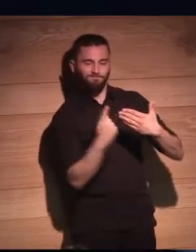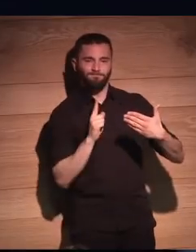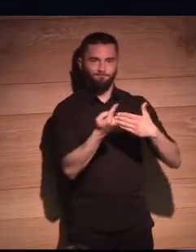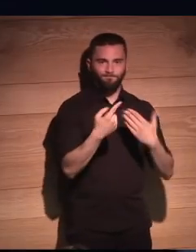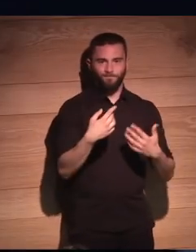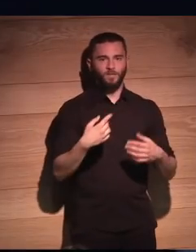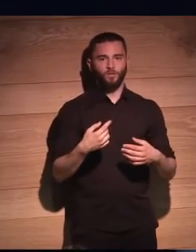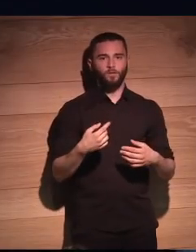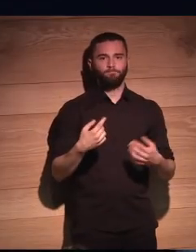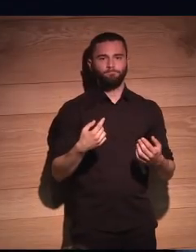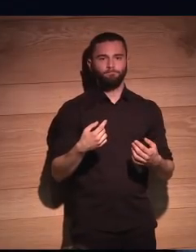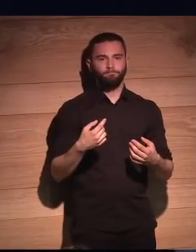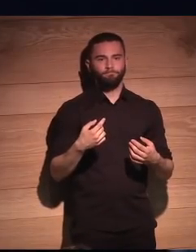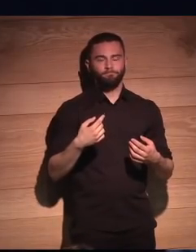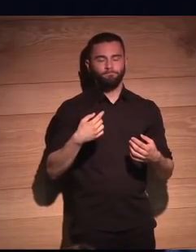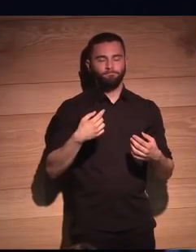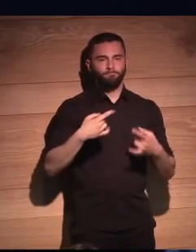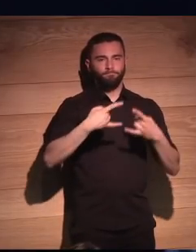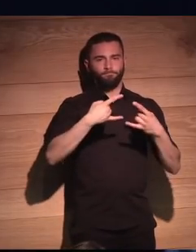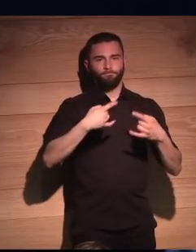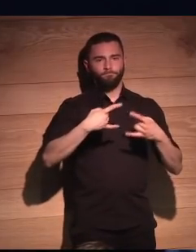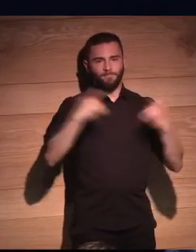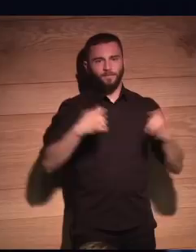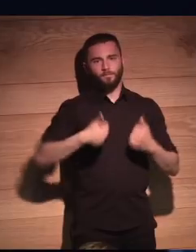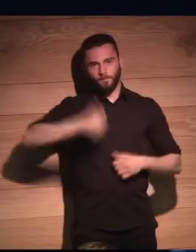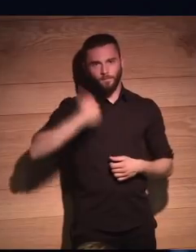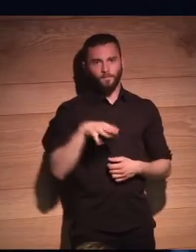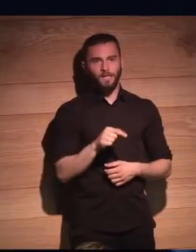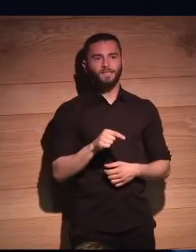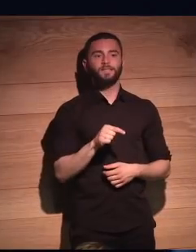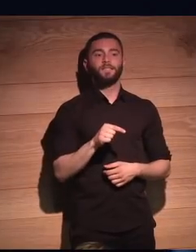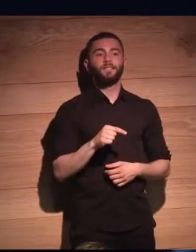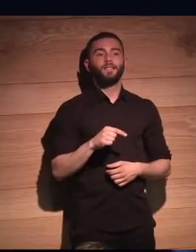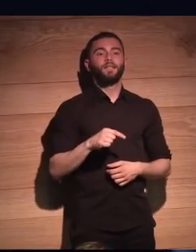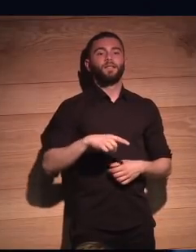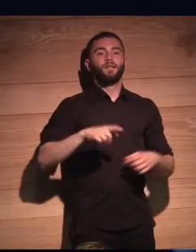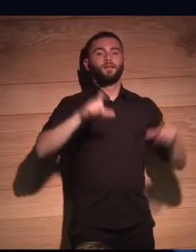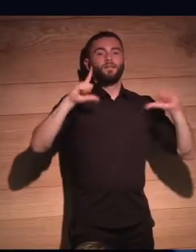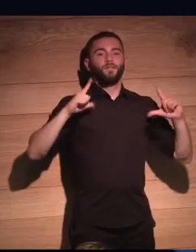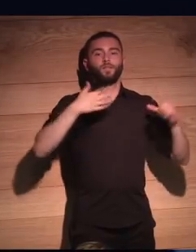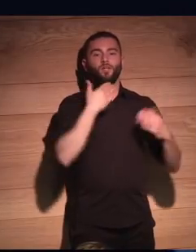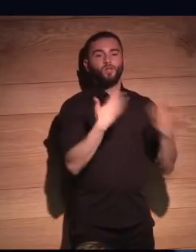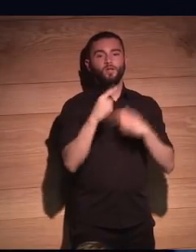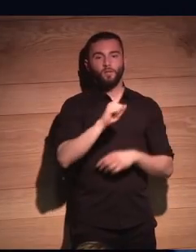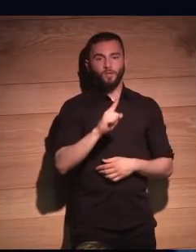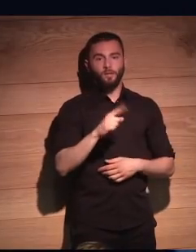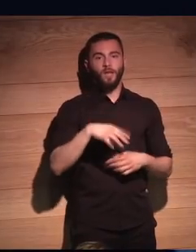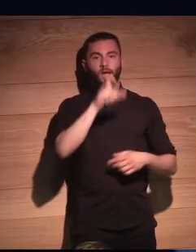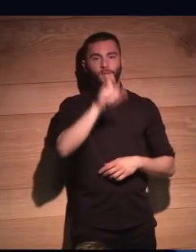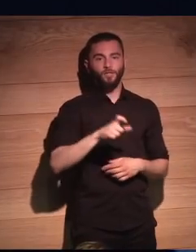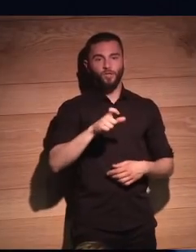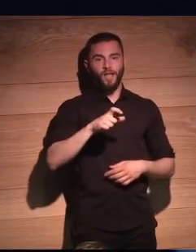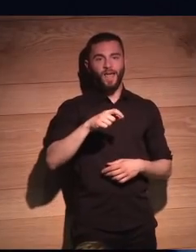precisamente estar en el filo. Yo, El personaje que no hemos hablado que es fascinante es la persona en quien descansa siempre el